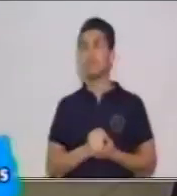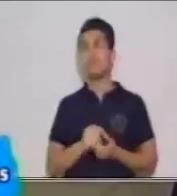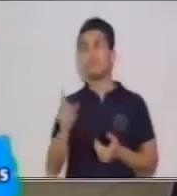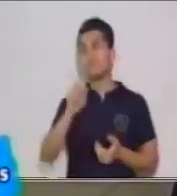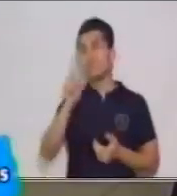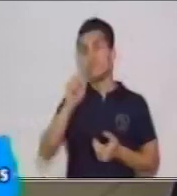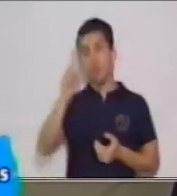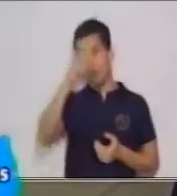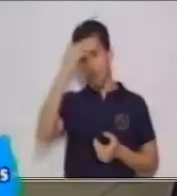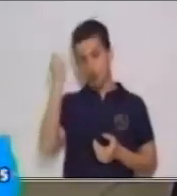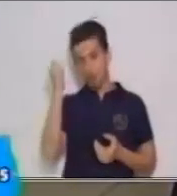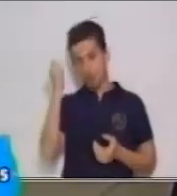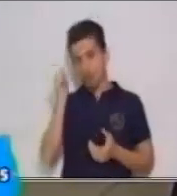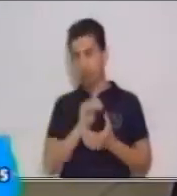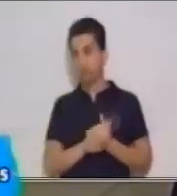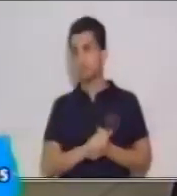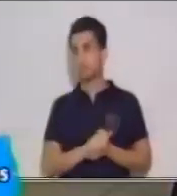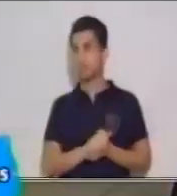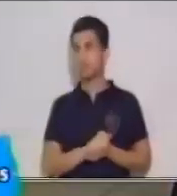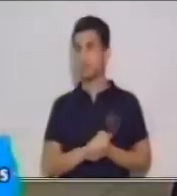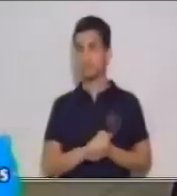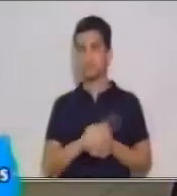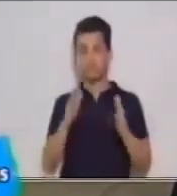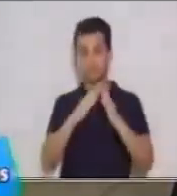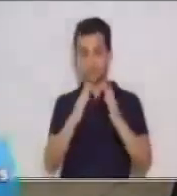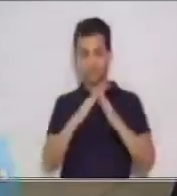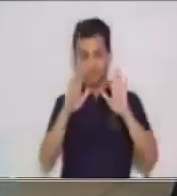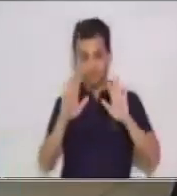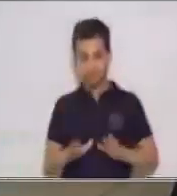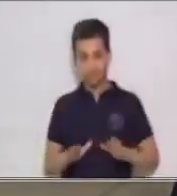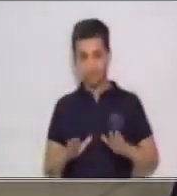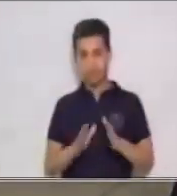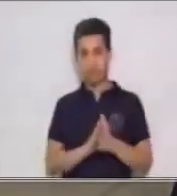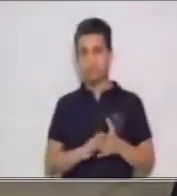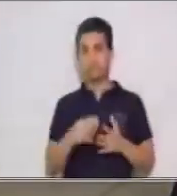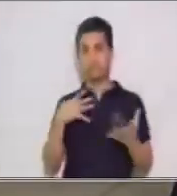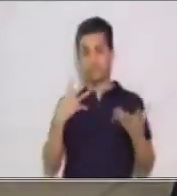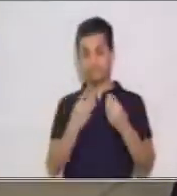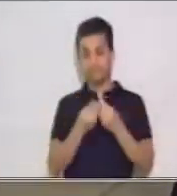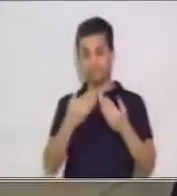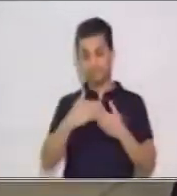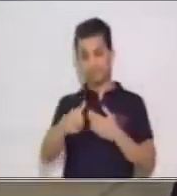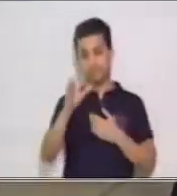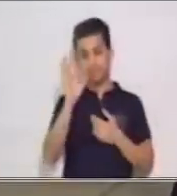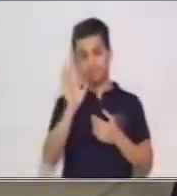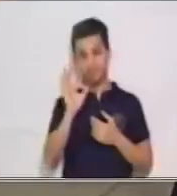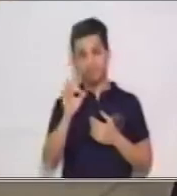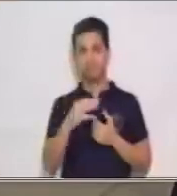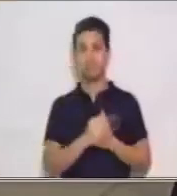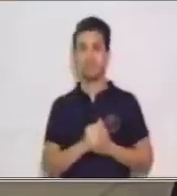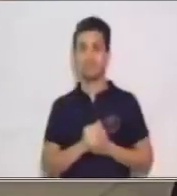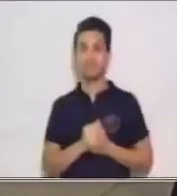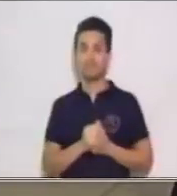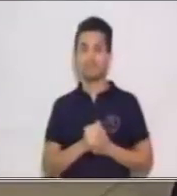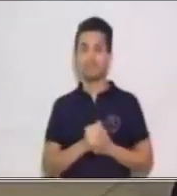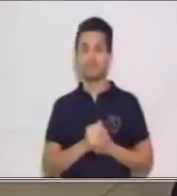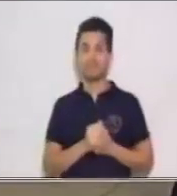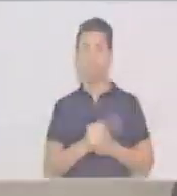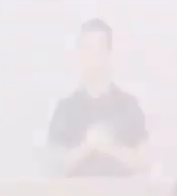se te olvide, quédate en casa. Juntos saldremos adelante.